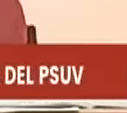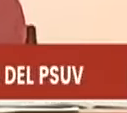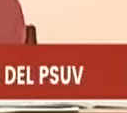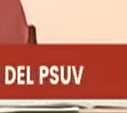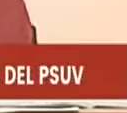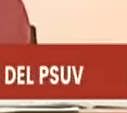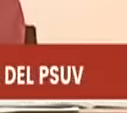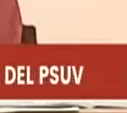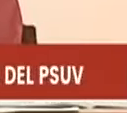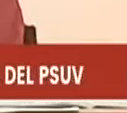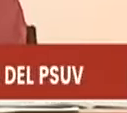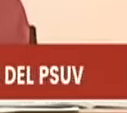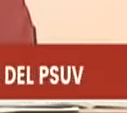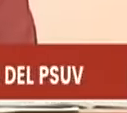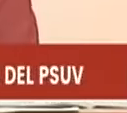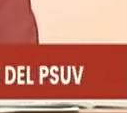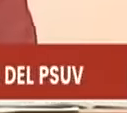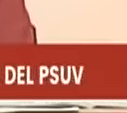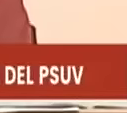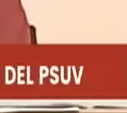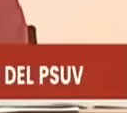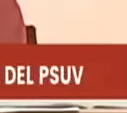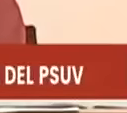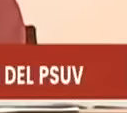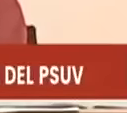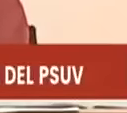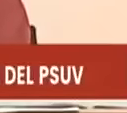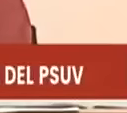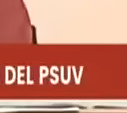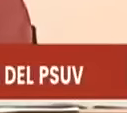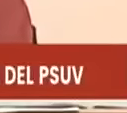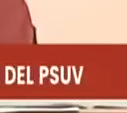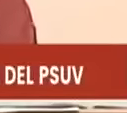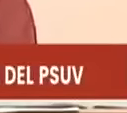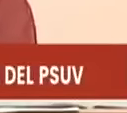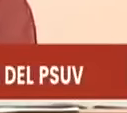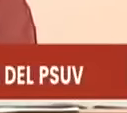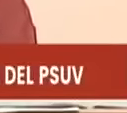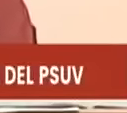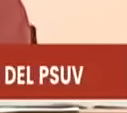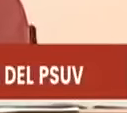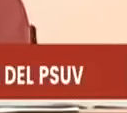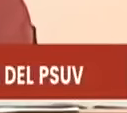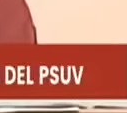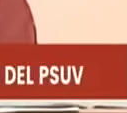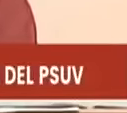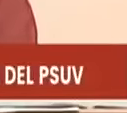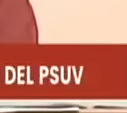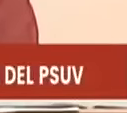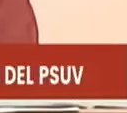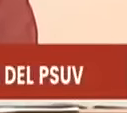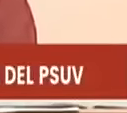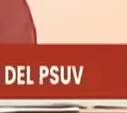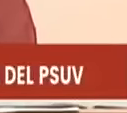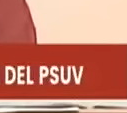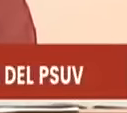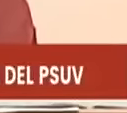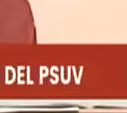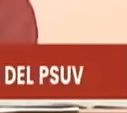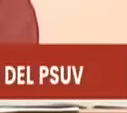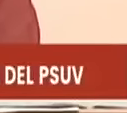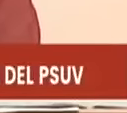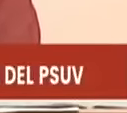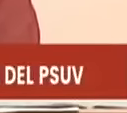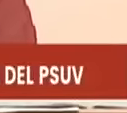Y la independencia, ¿quién garantiza la independencia? Cuando los Estados Unidos nos amenazan, año 17 también, que nos iban a invadir,